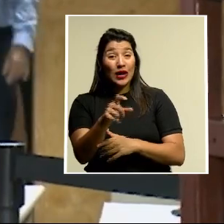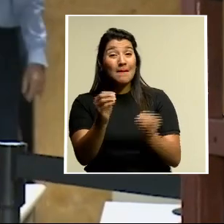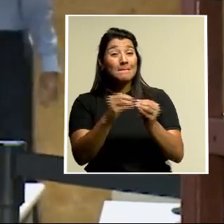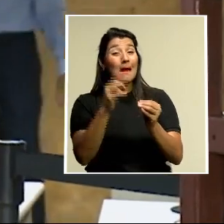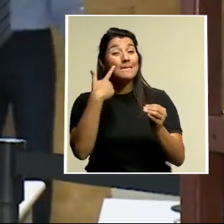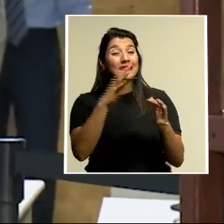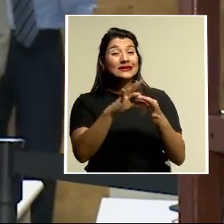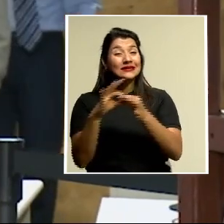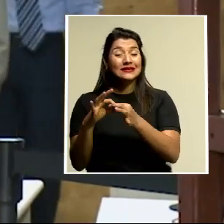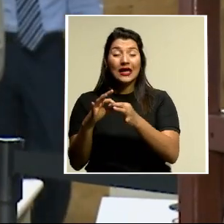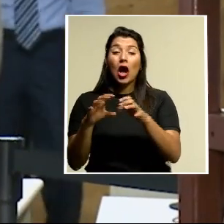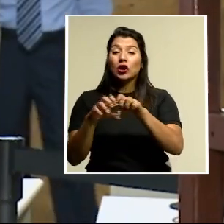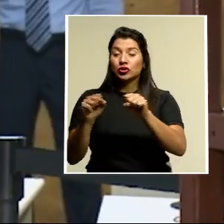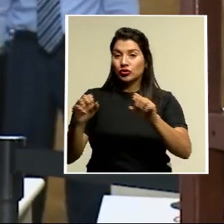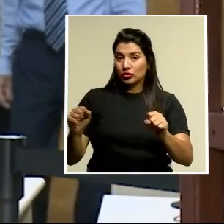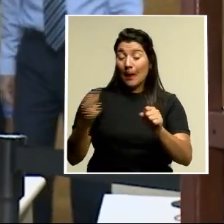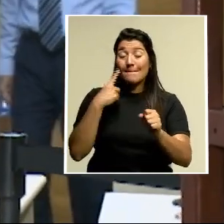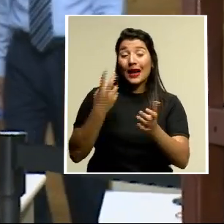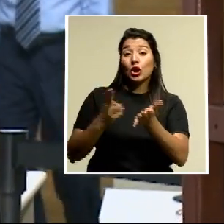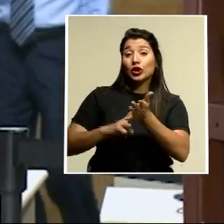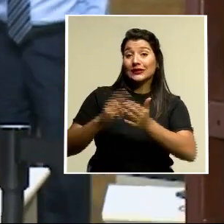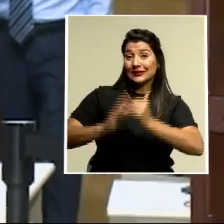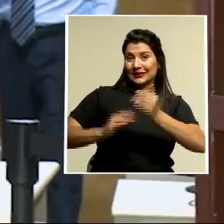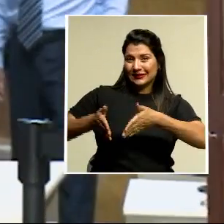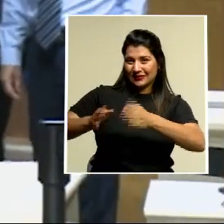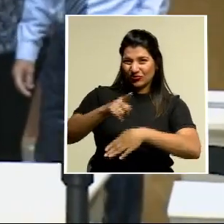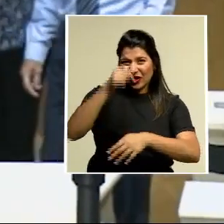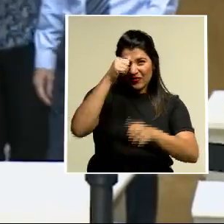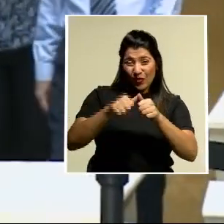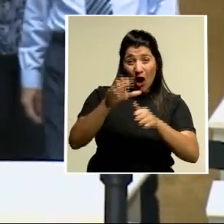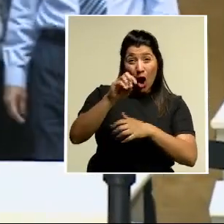cárcel no se fugan. Estas